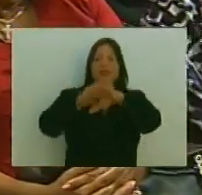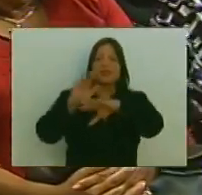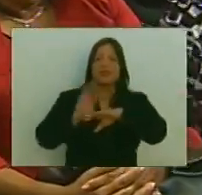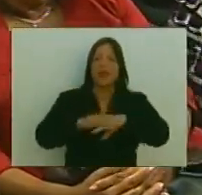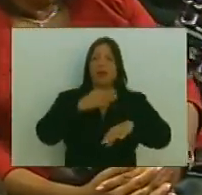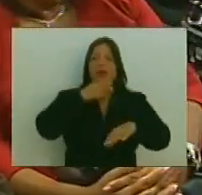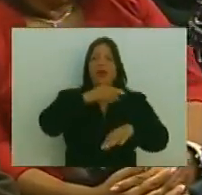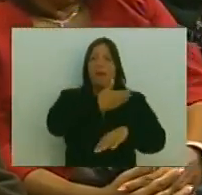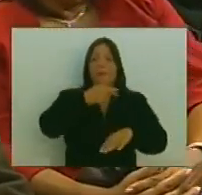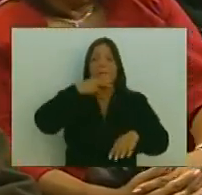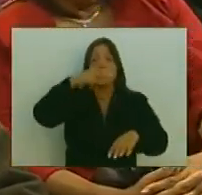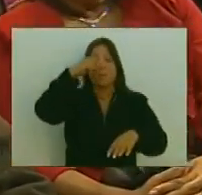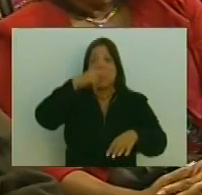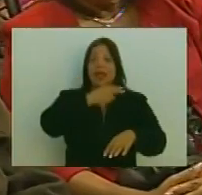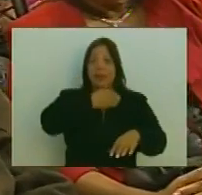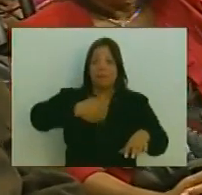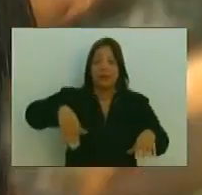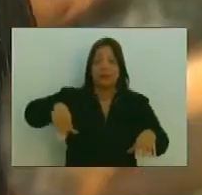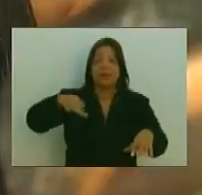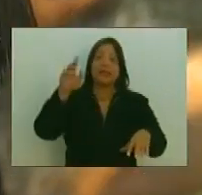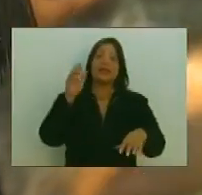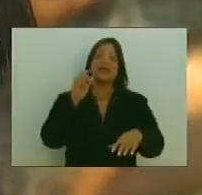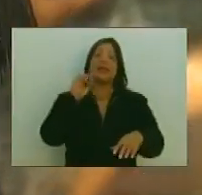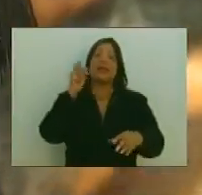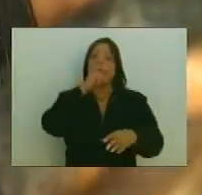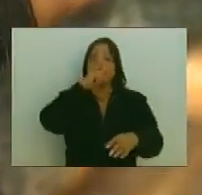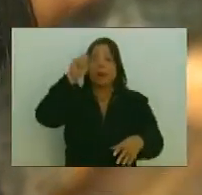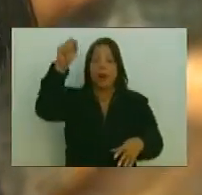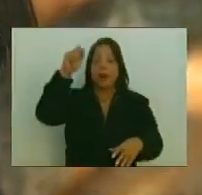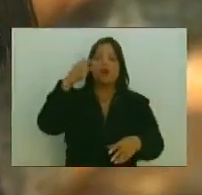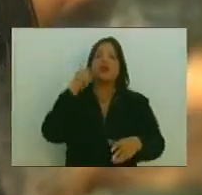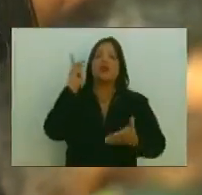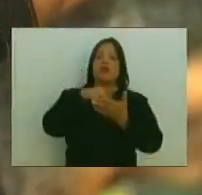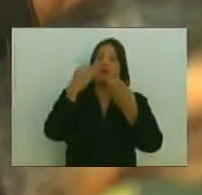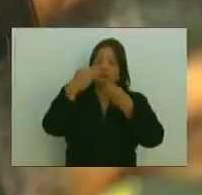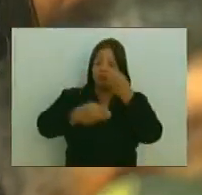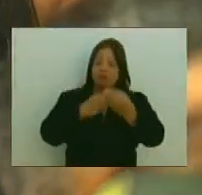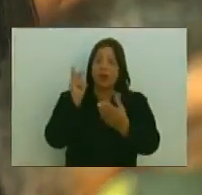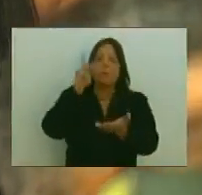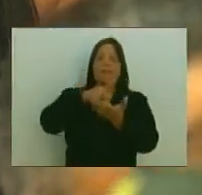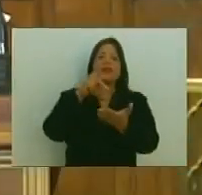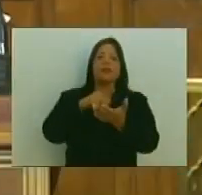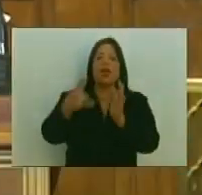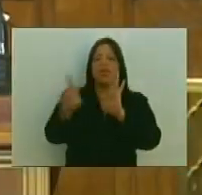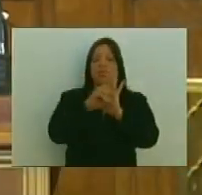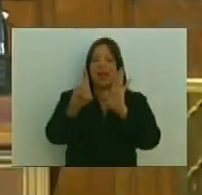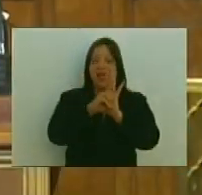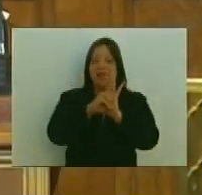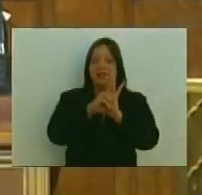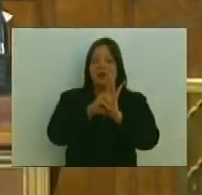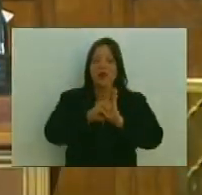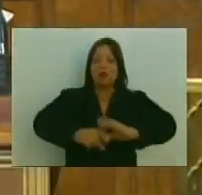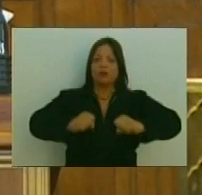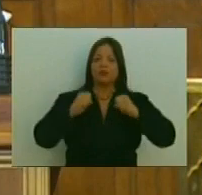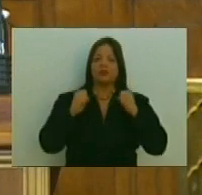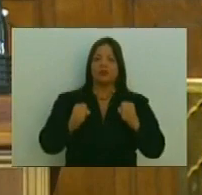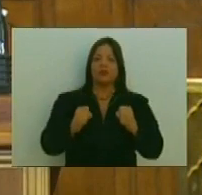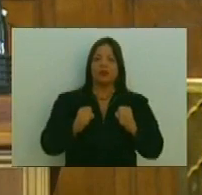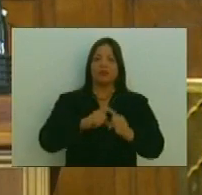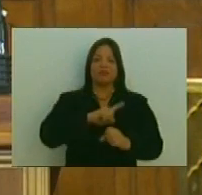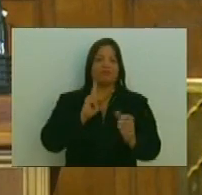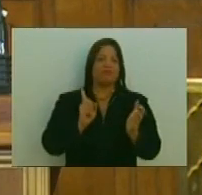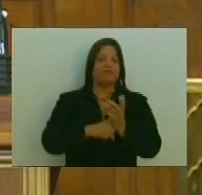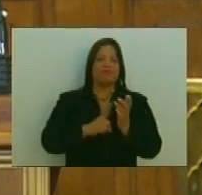el presidente Nicolás Maduro a la participación, a la ejecución de nuestro derecho como sujetos que